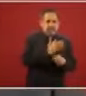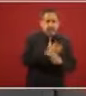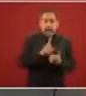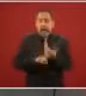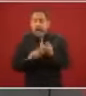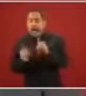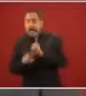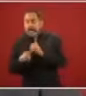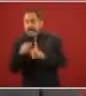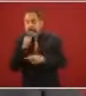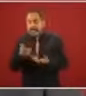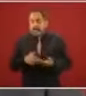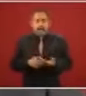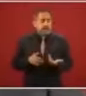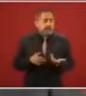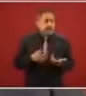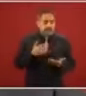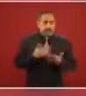creando empleos,